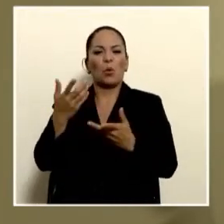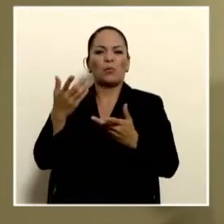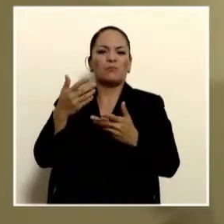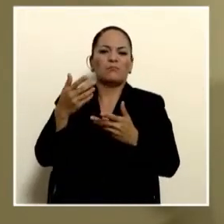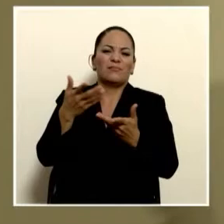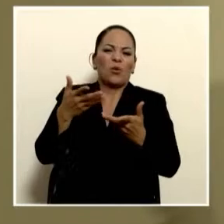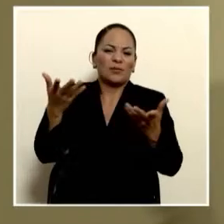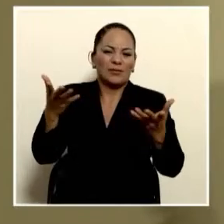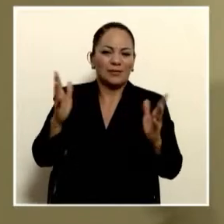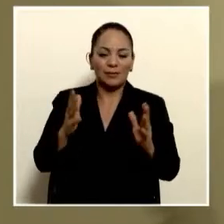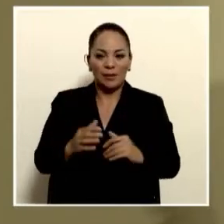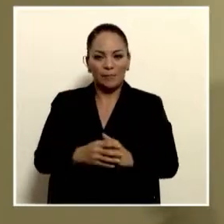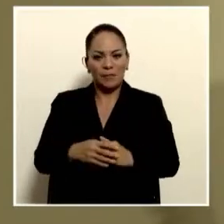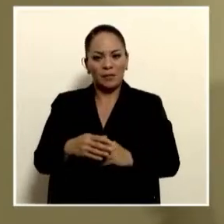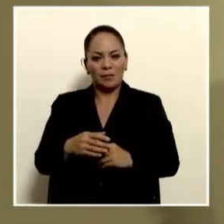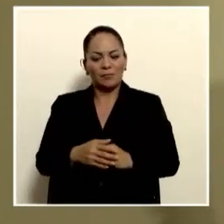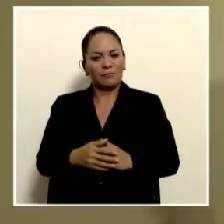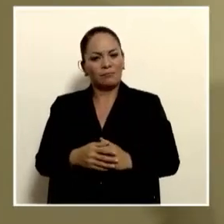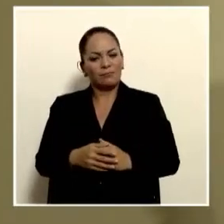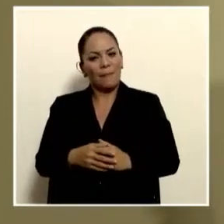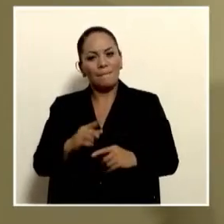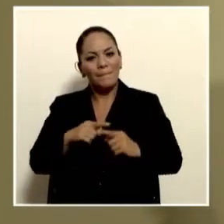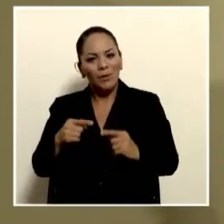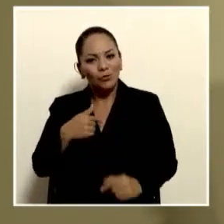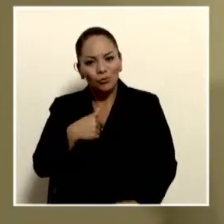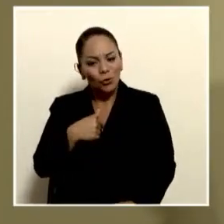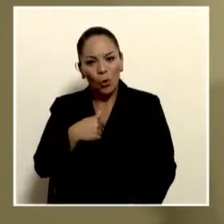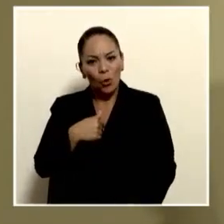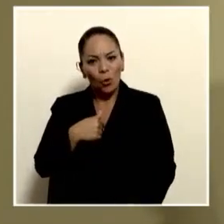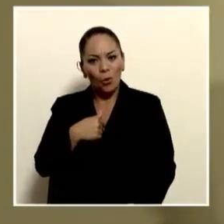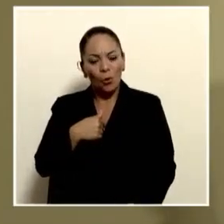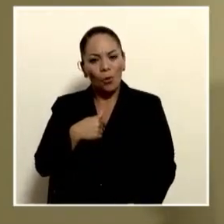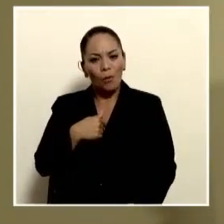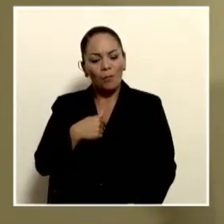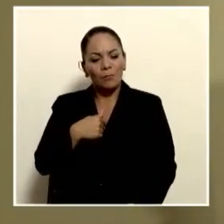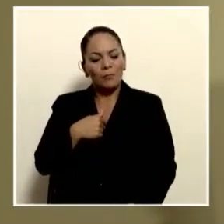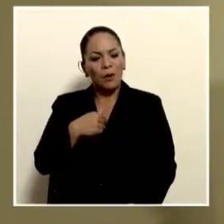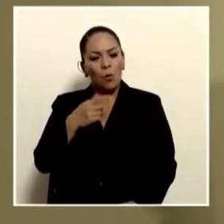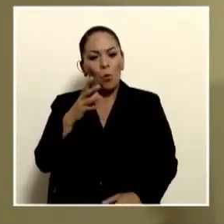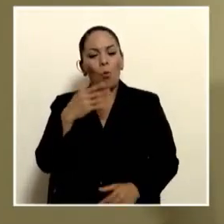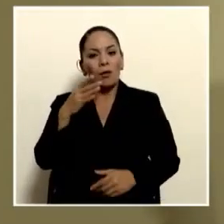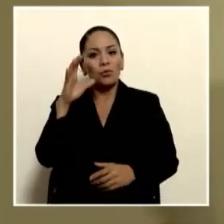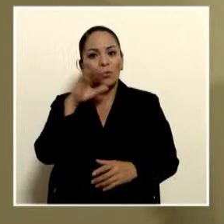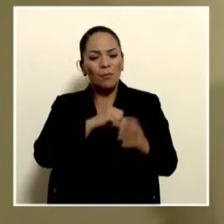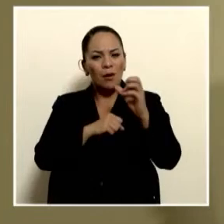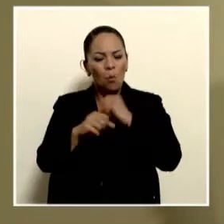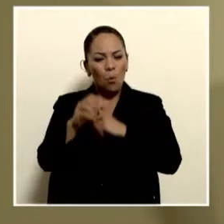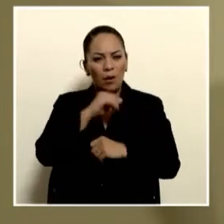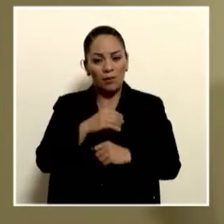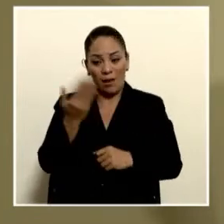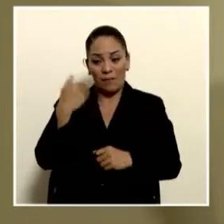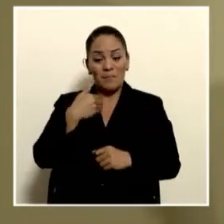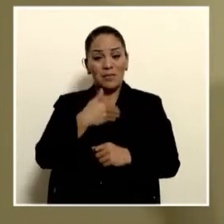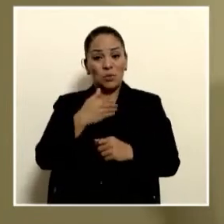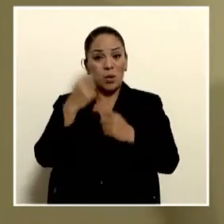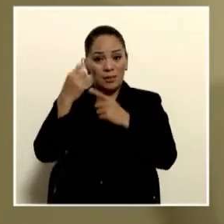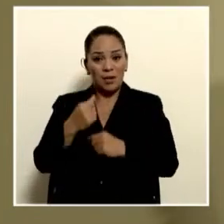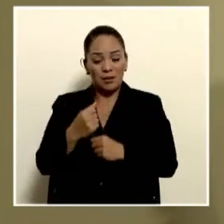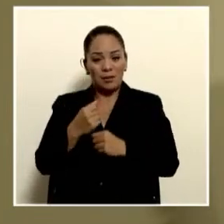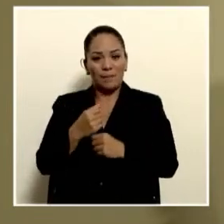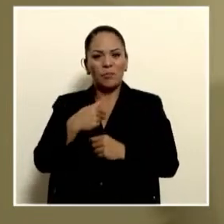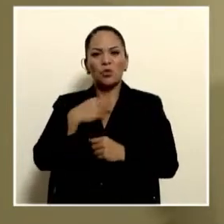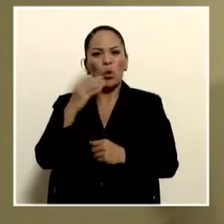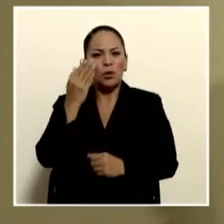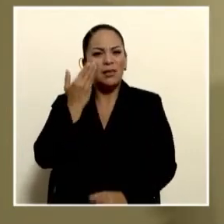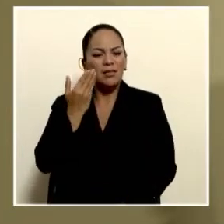señor, porque a mí no me da tristeza. A mí me dio indignación cuando fui ministro de Hacienda, me di cuenta, lo